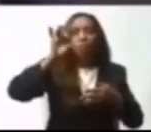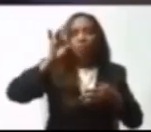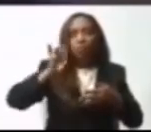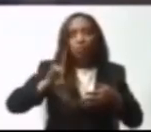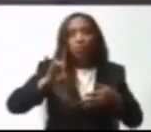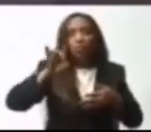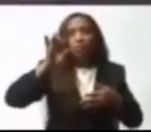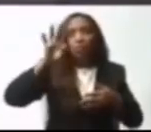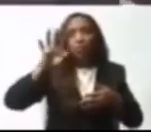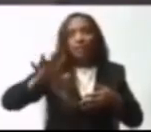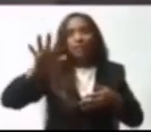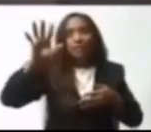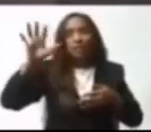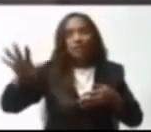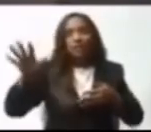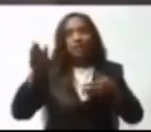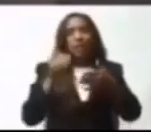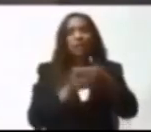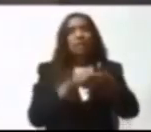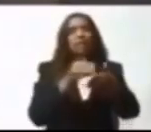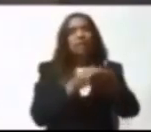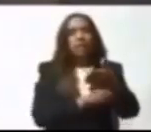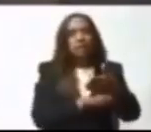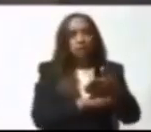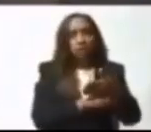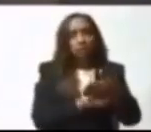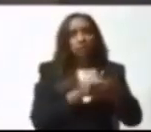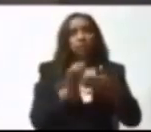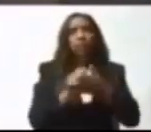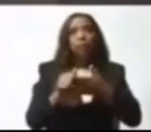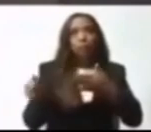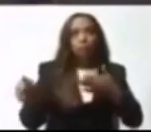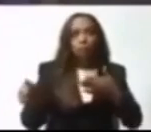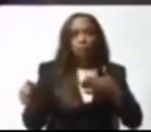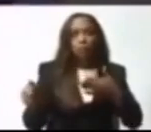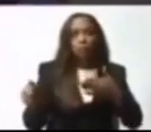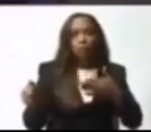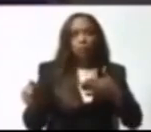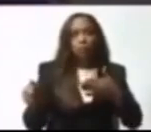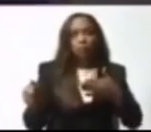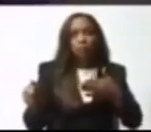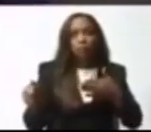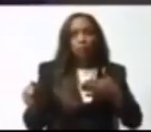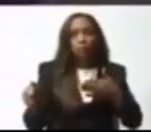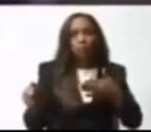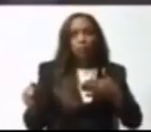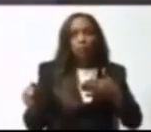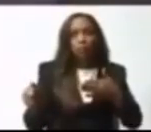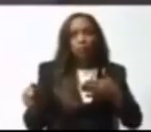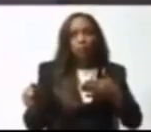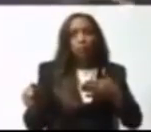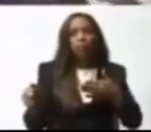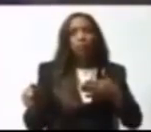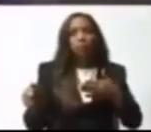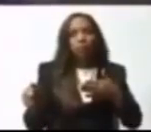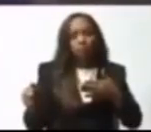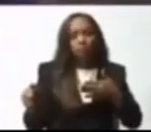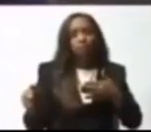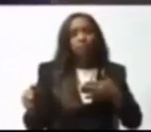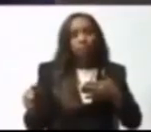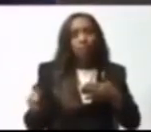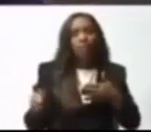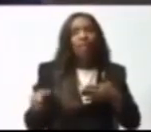para un total de 504 mil 735 millones de pesos el 50 por ciento del presupuesto